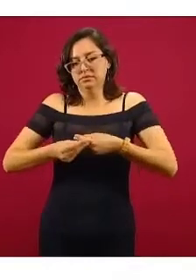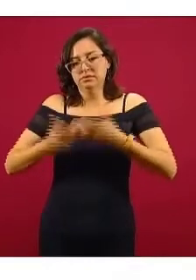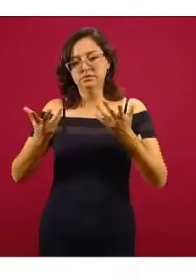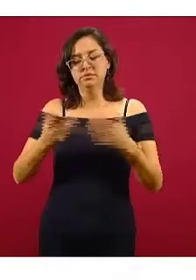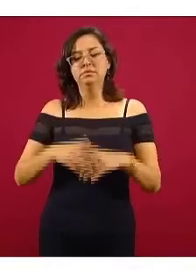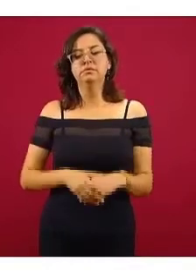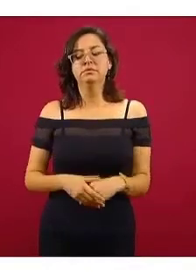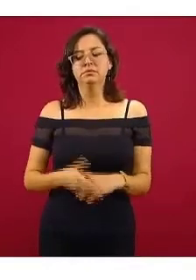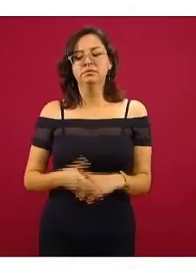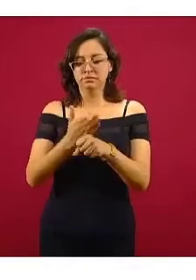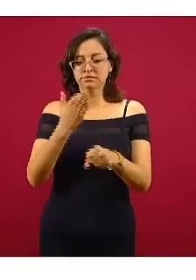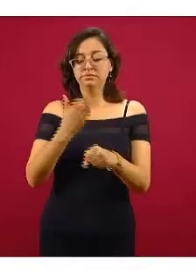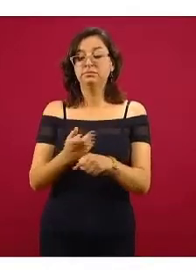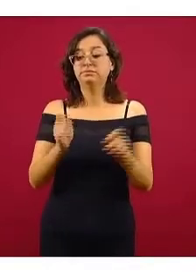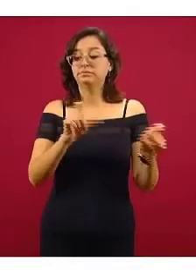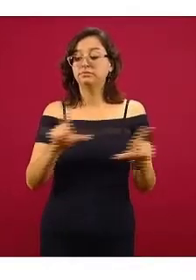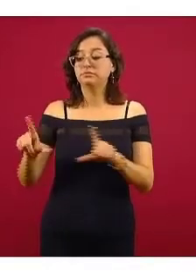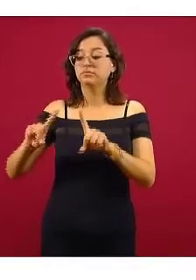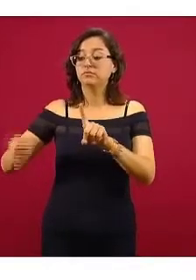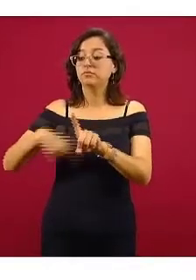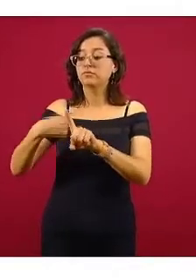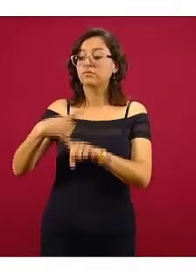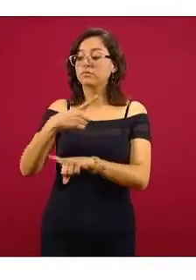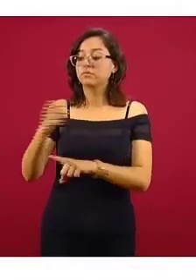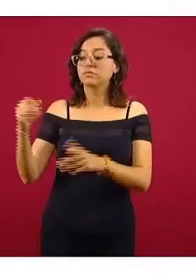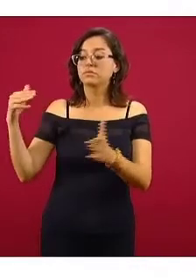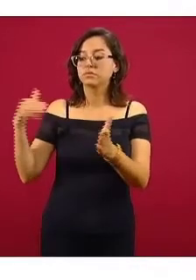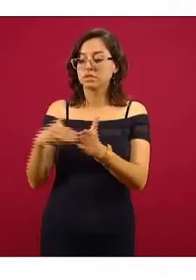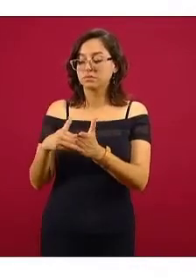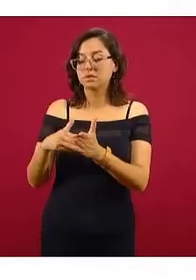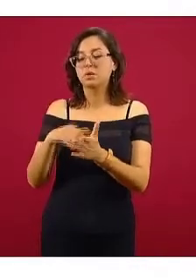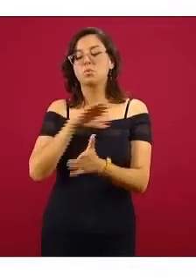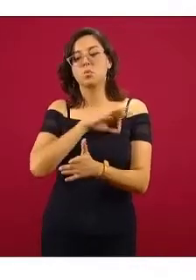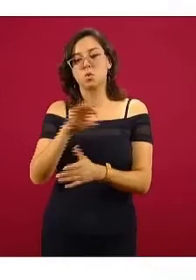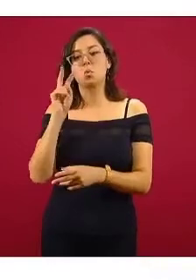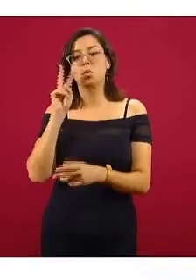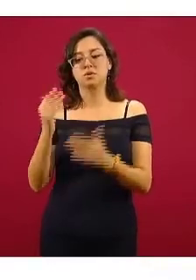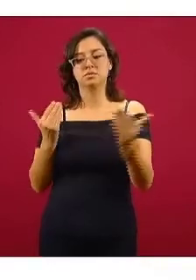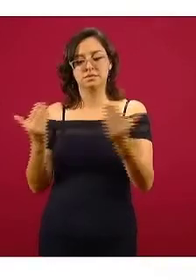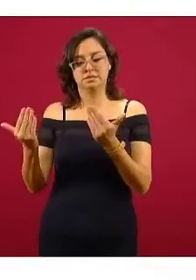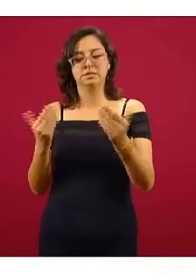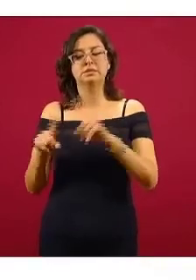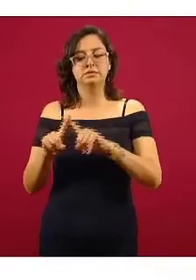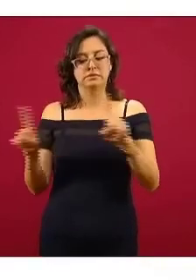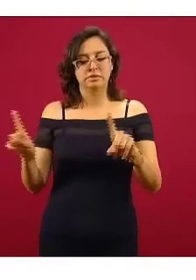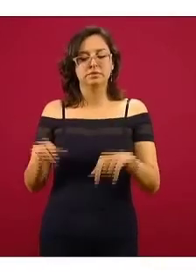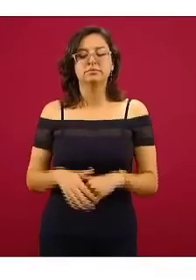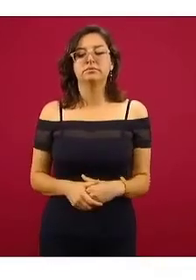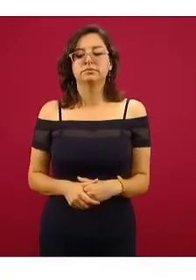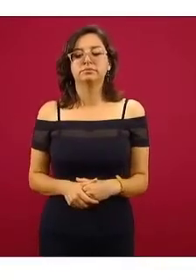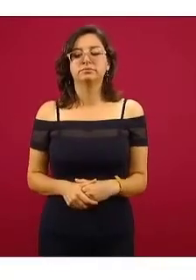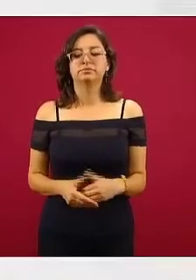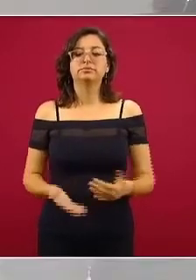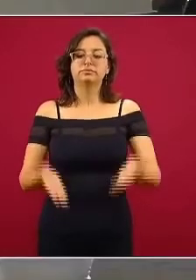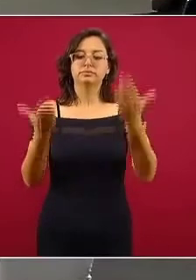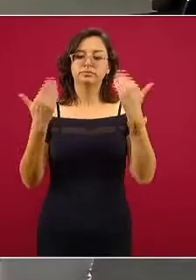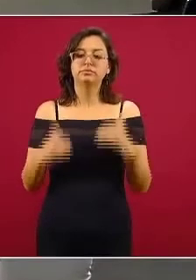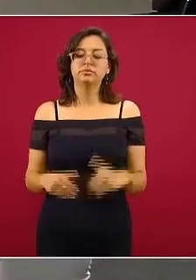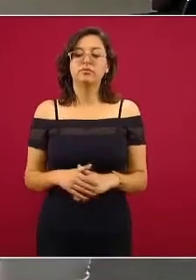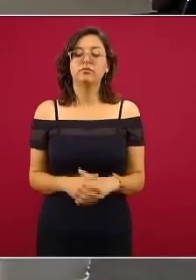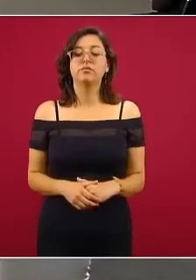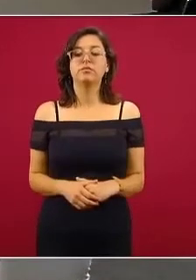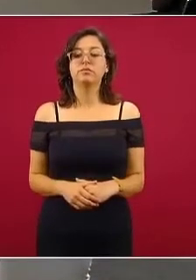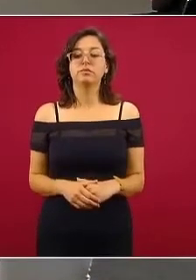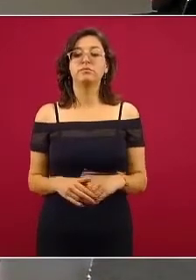veremos el mapa por tasa de incidencia para ver un poco cómo esta distribución va a ser más comparativa. En la siguiente diapositiva